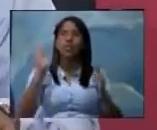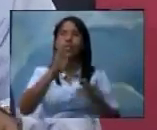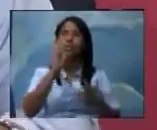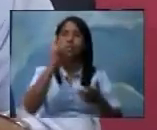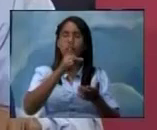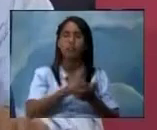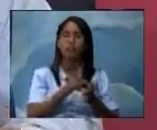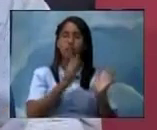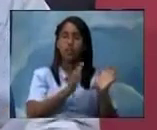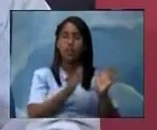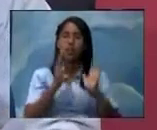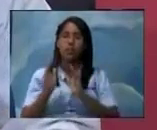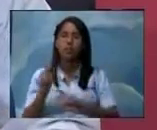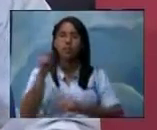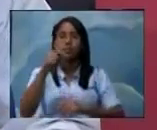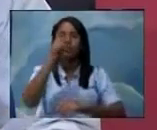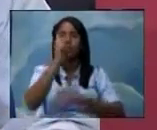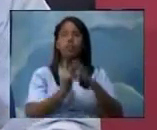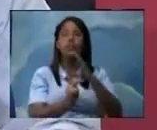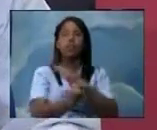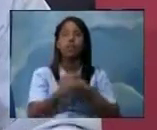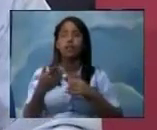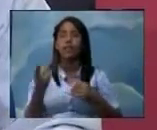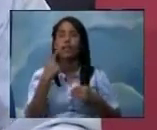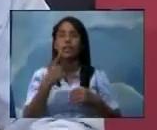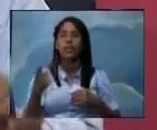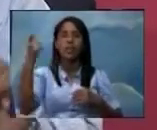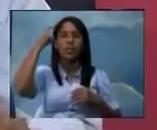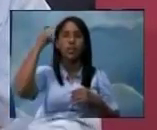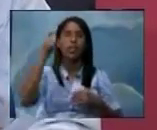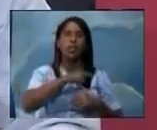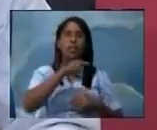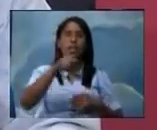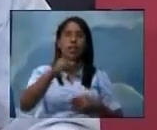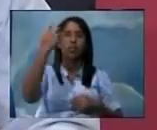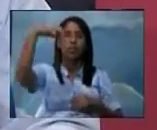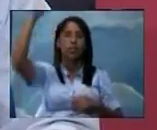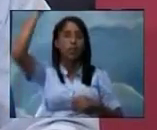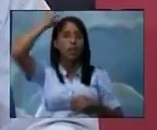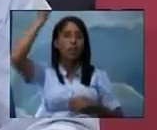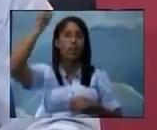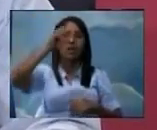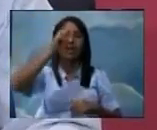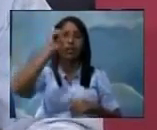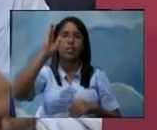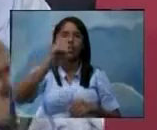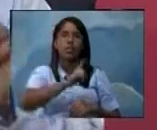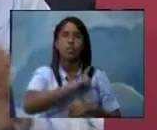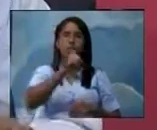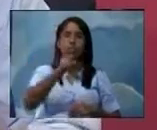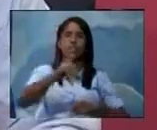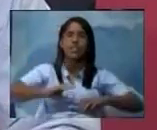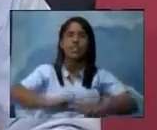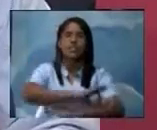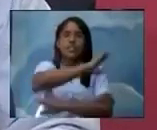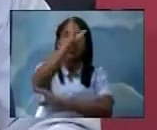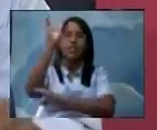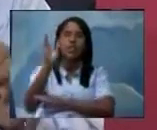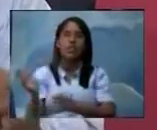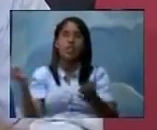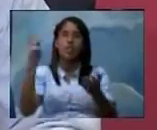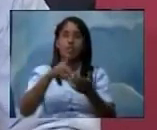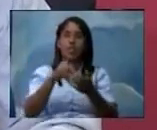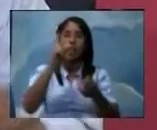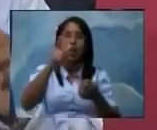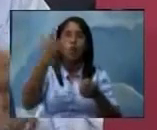fue, conforme a esta profecía que dice: en los días de estos reyes, el Dios del cielo